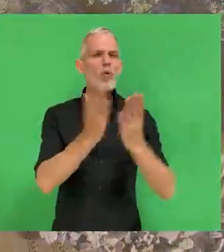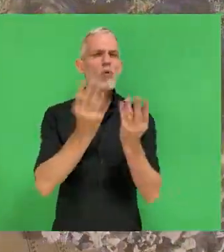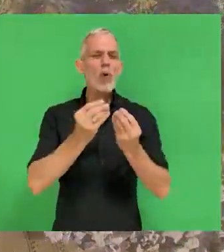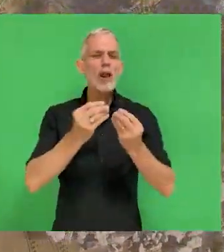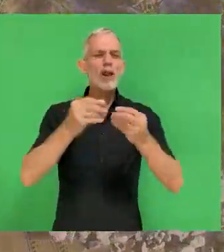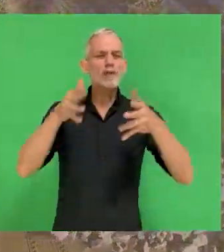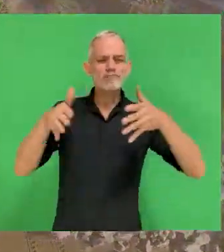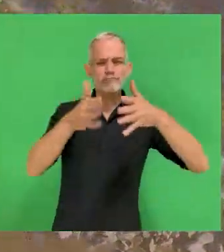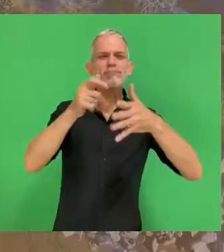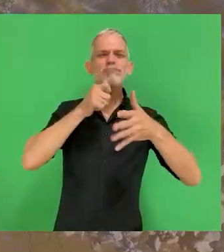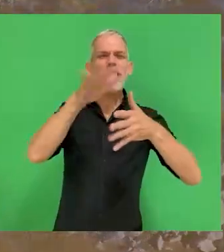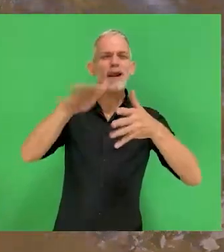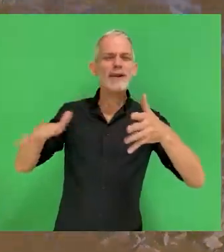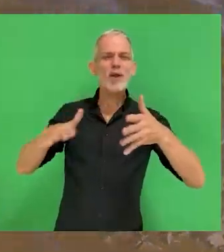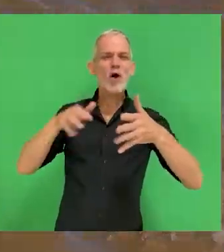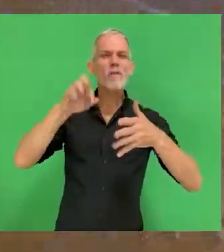del Plata.